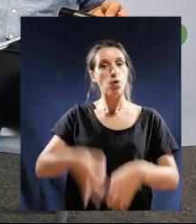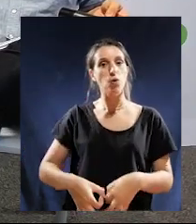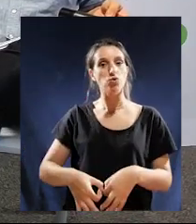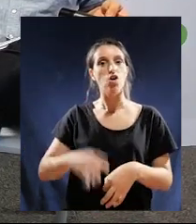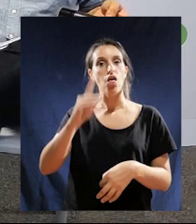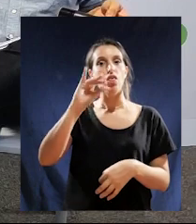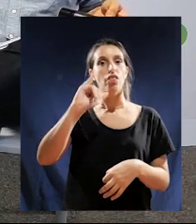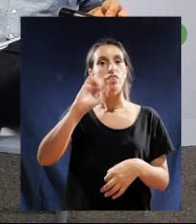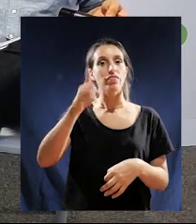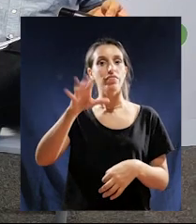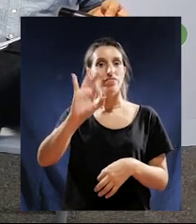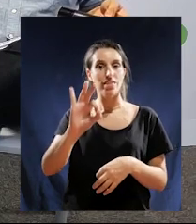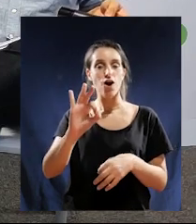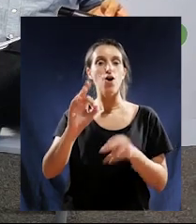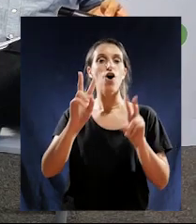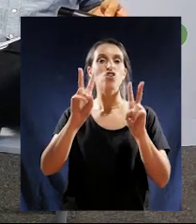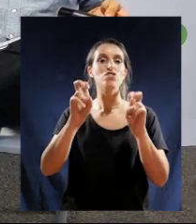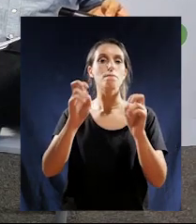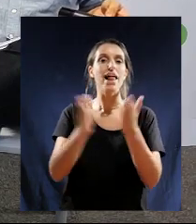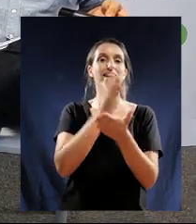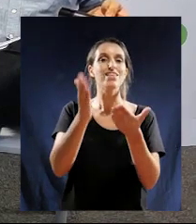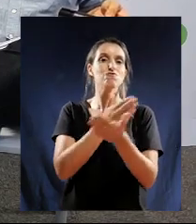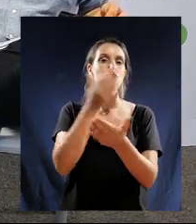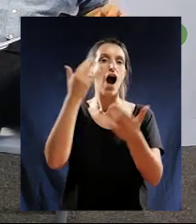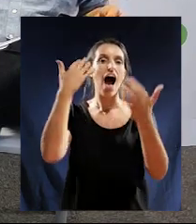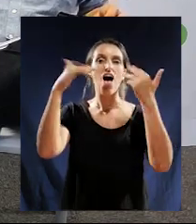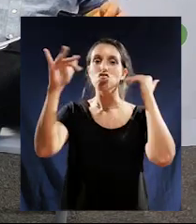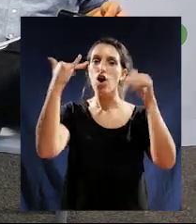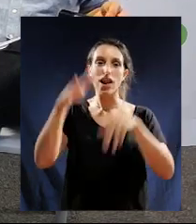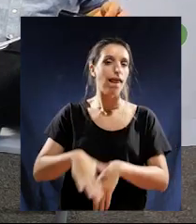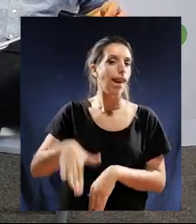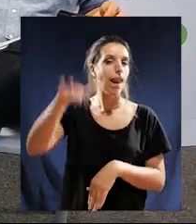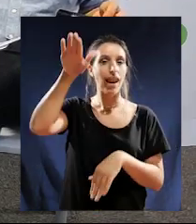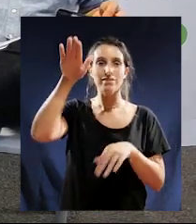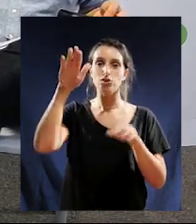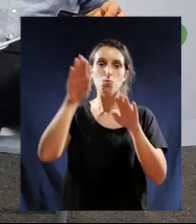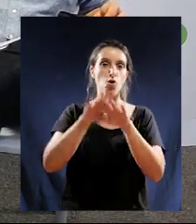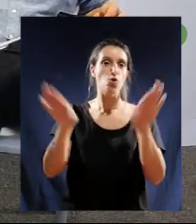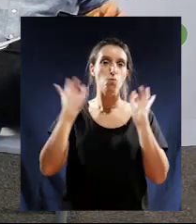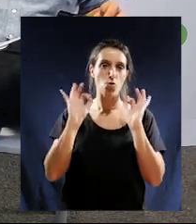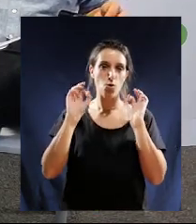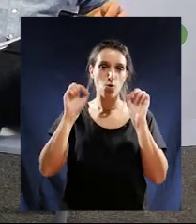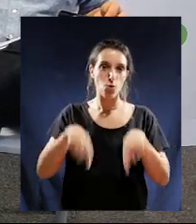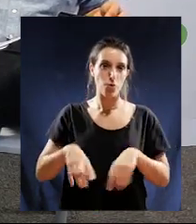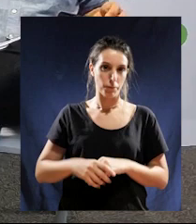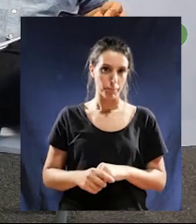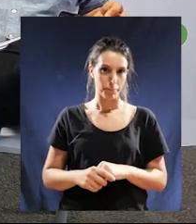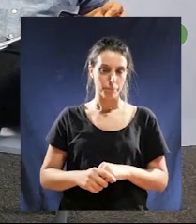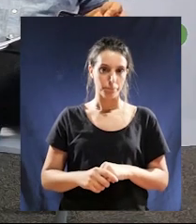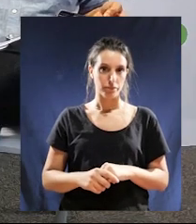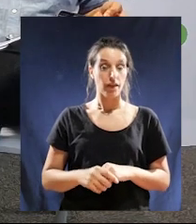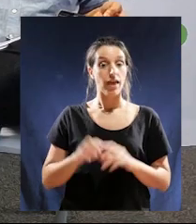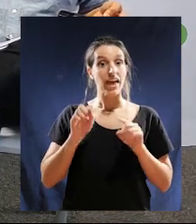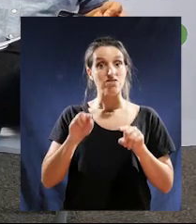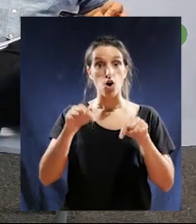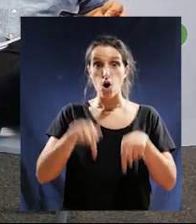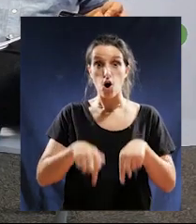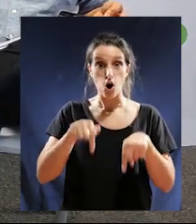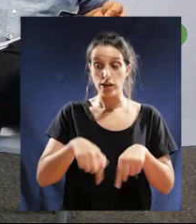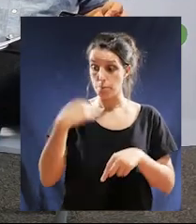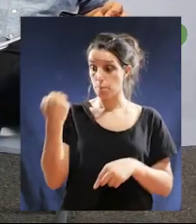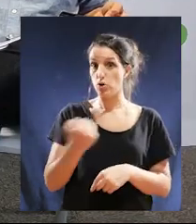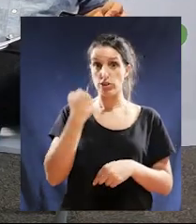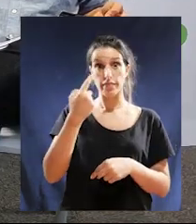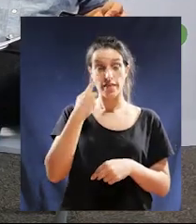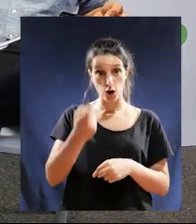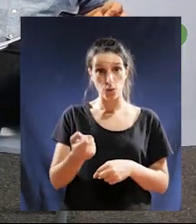escribimos en analizarlo como una distinción entre la presencia y la presencialidad no esté hoy ese eso se nos vuelve muy